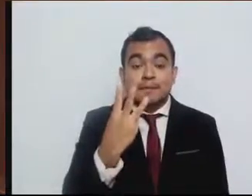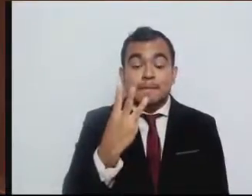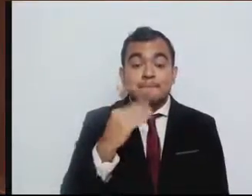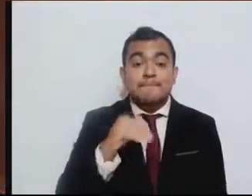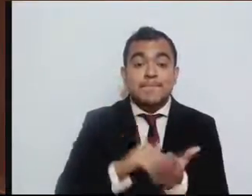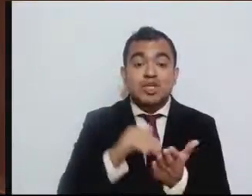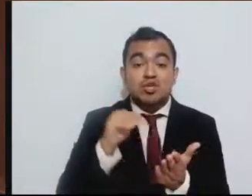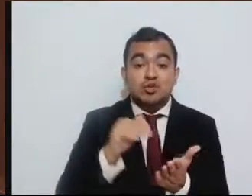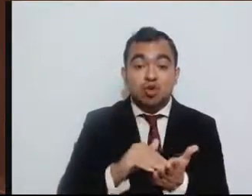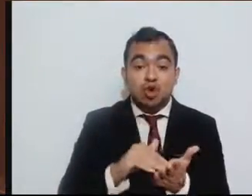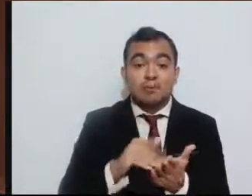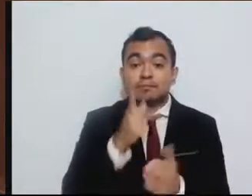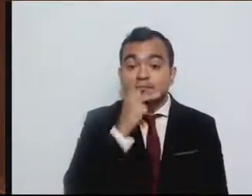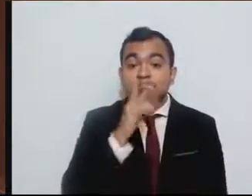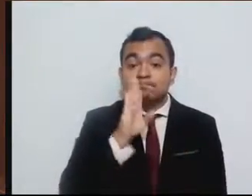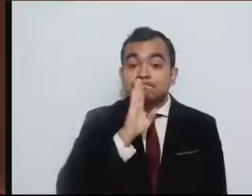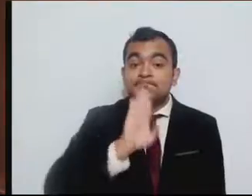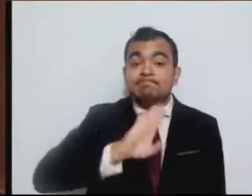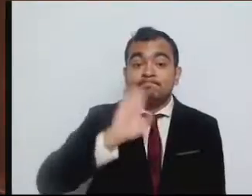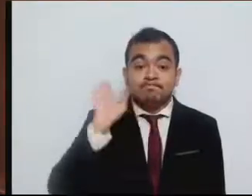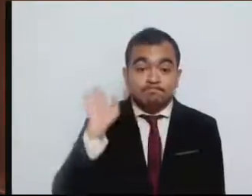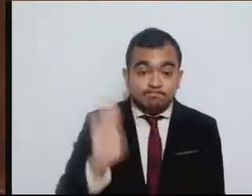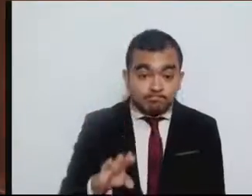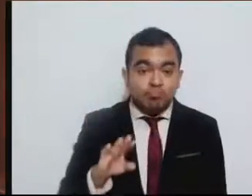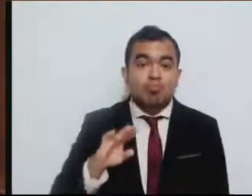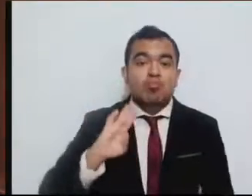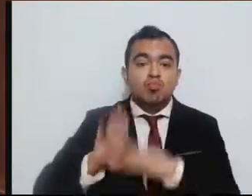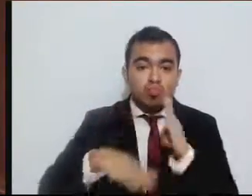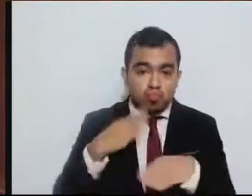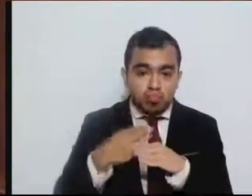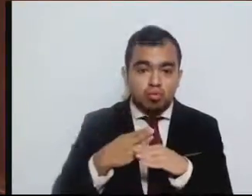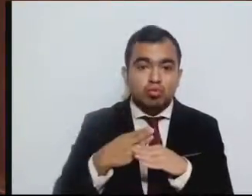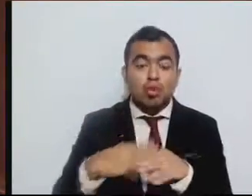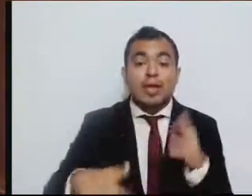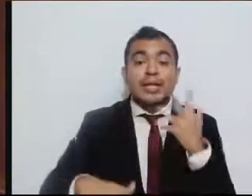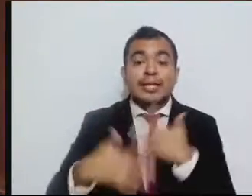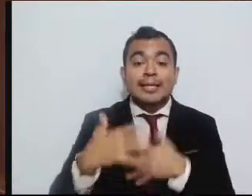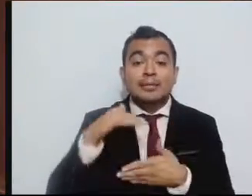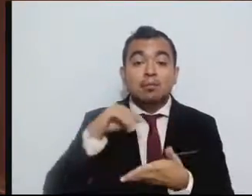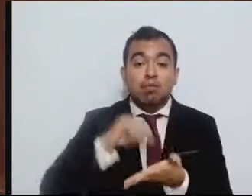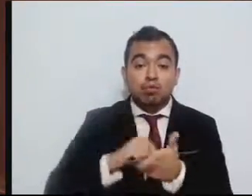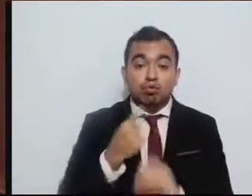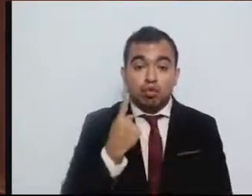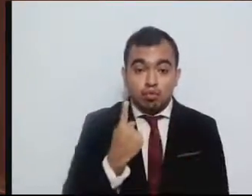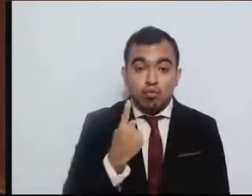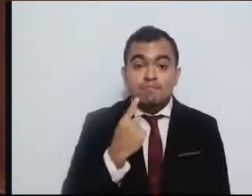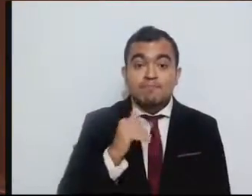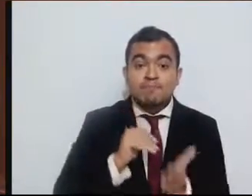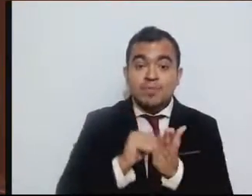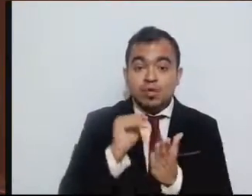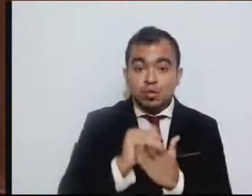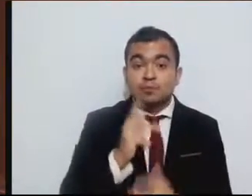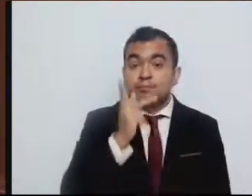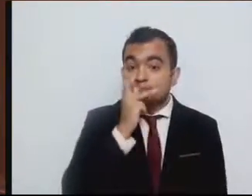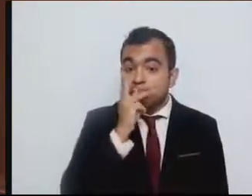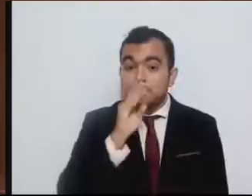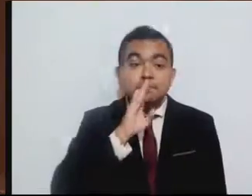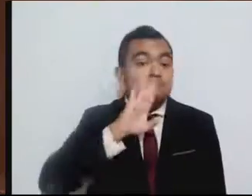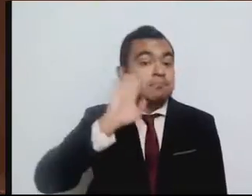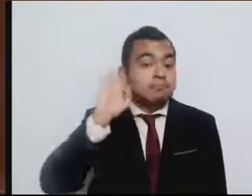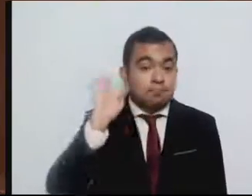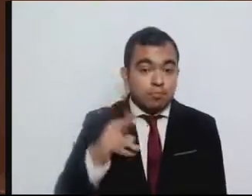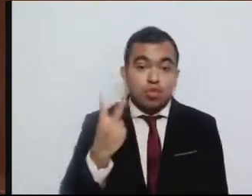alrededor del mundo. 15.1 millones han perdido a ambos padres. Sin embargo, menos